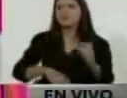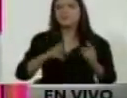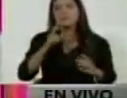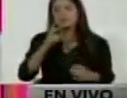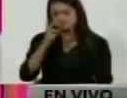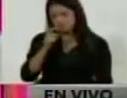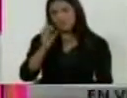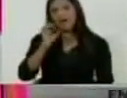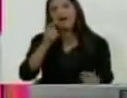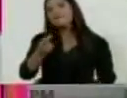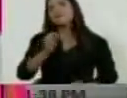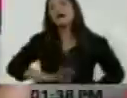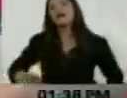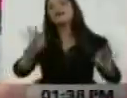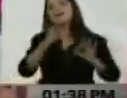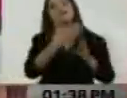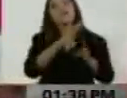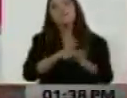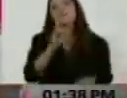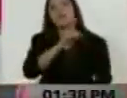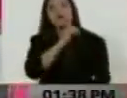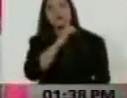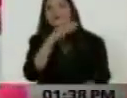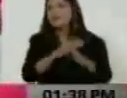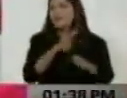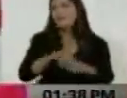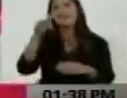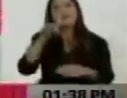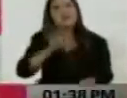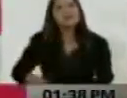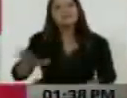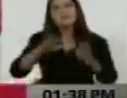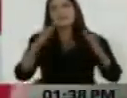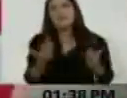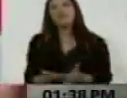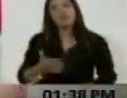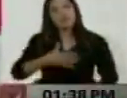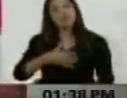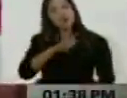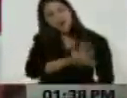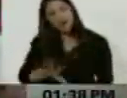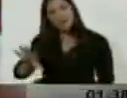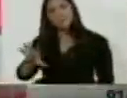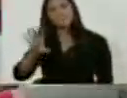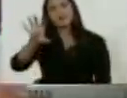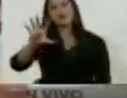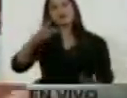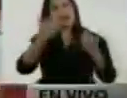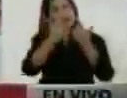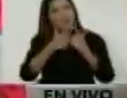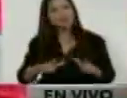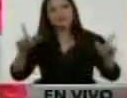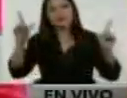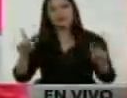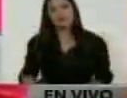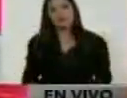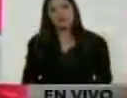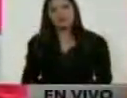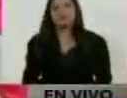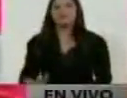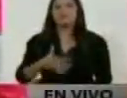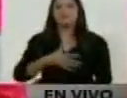la cara a nadie, llámese como se llame en este planeta Tierra. Somos la patria de los libertadores,